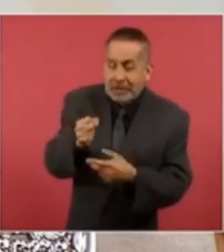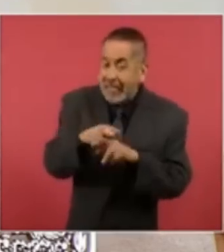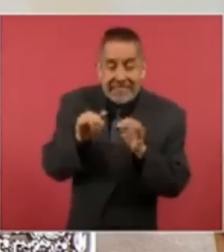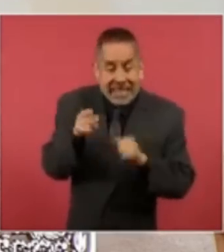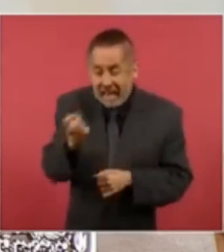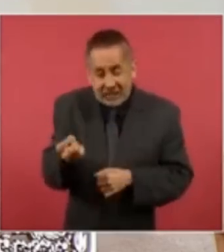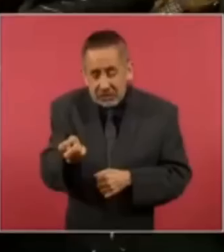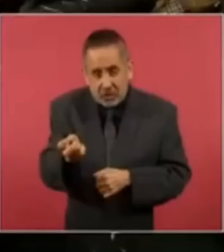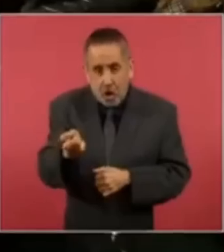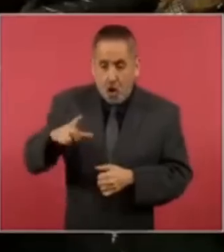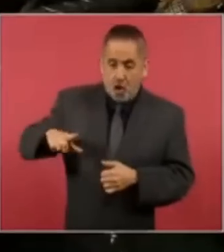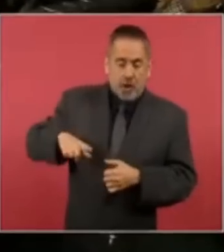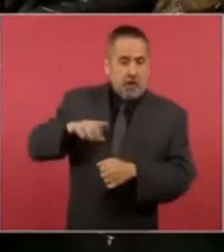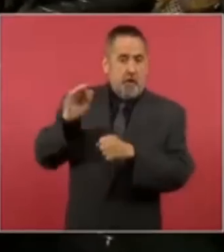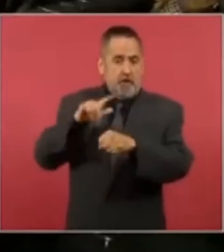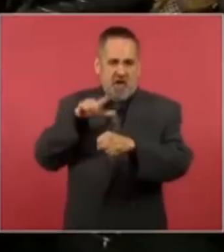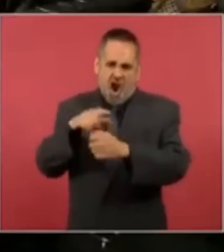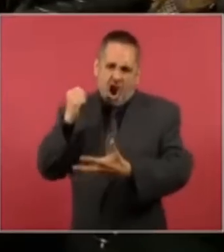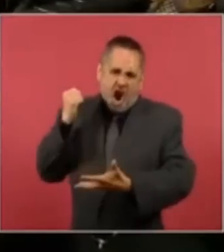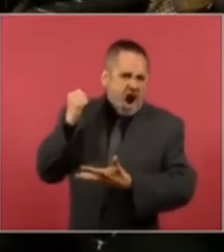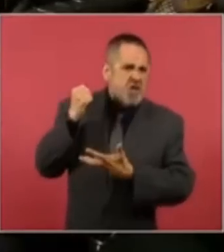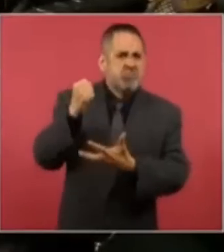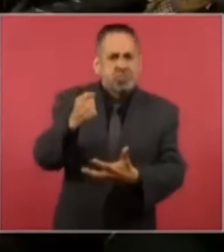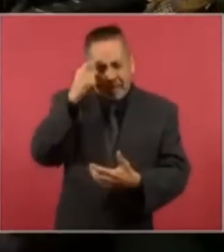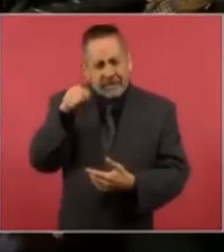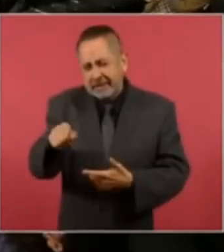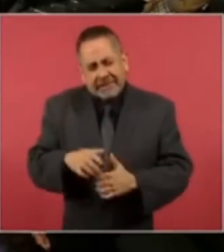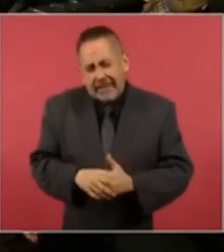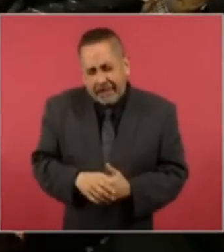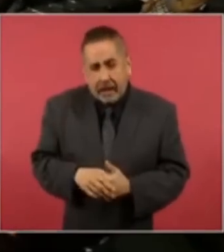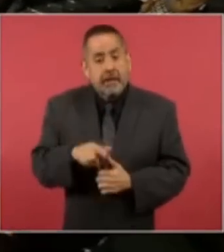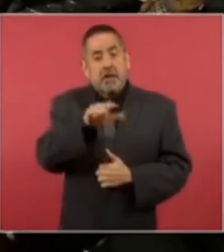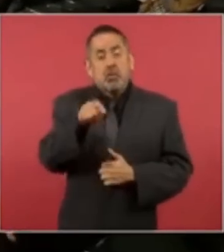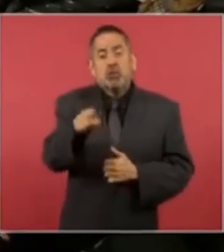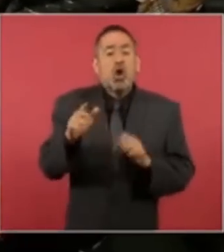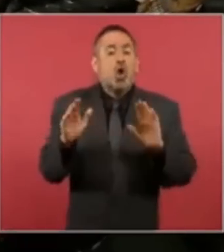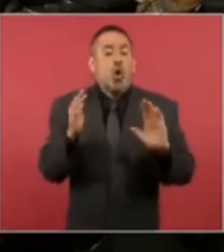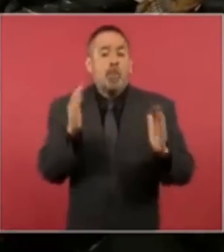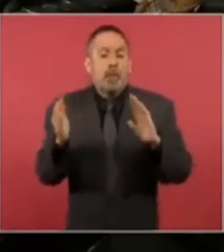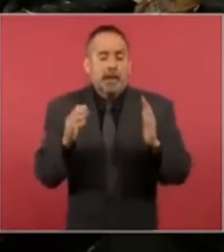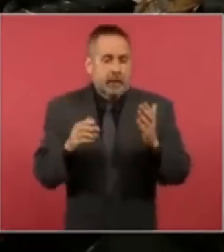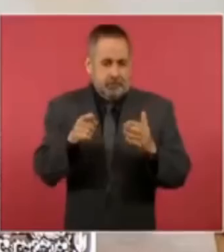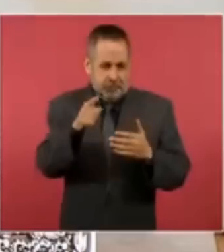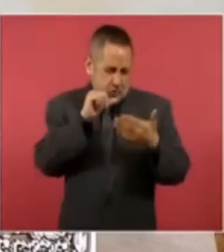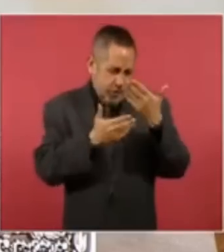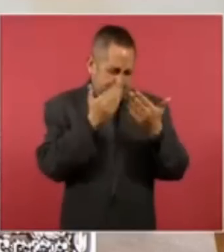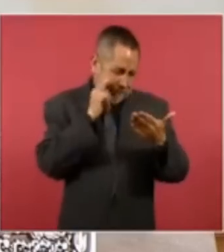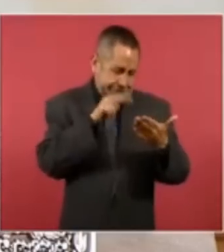es el presupuesto del gobierno federal en atención médica. Y luego compara, pues la pude revisar en la